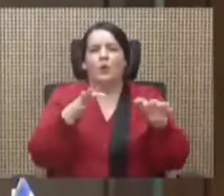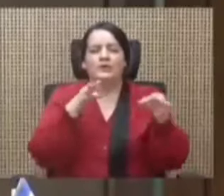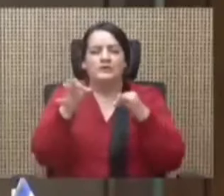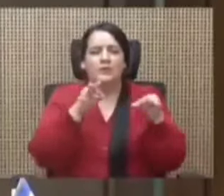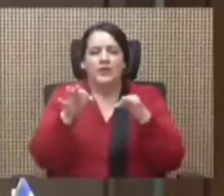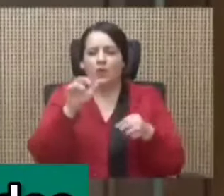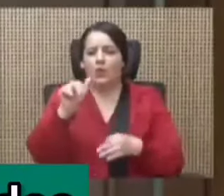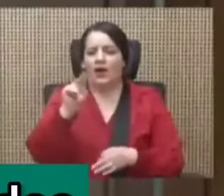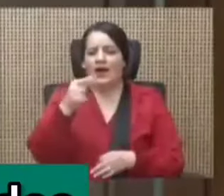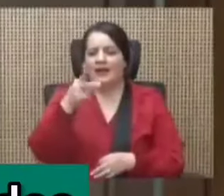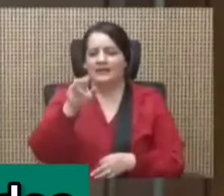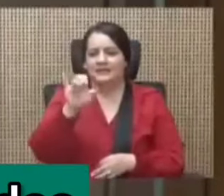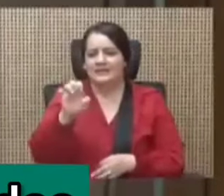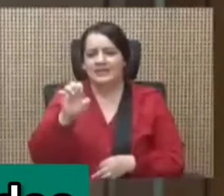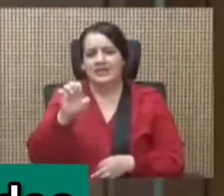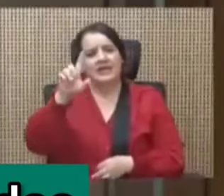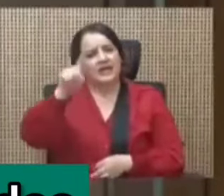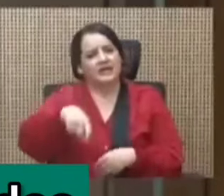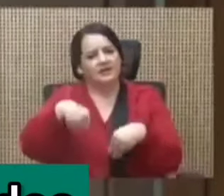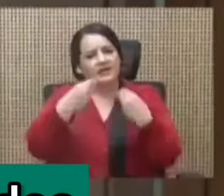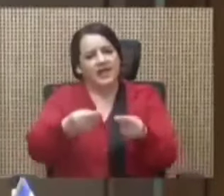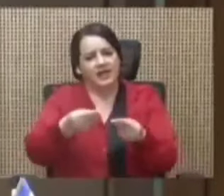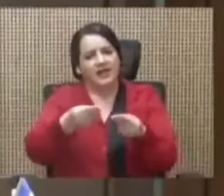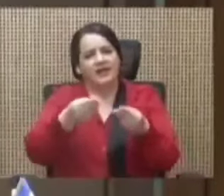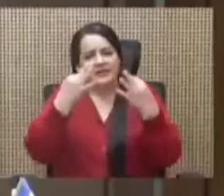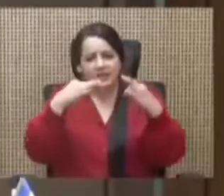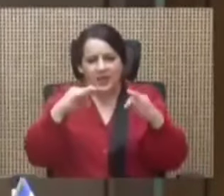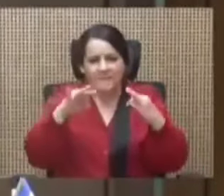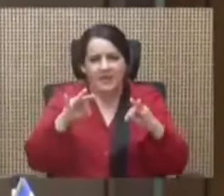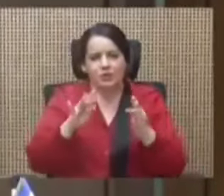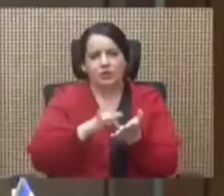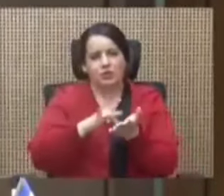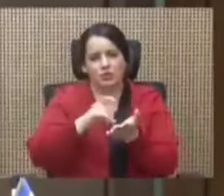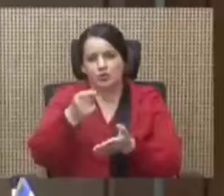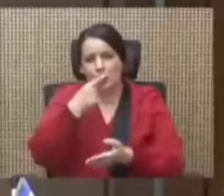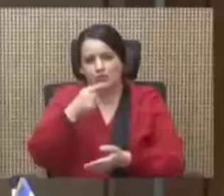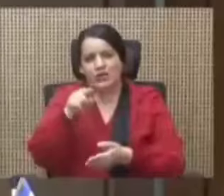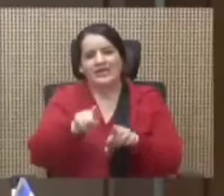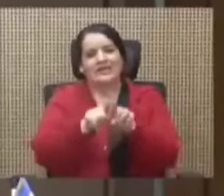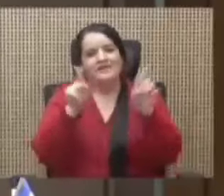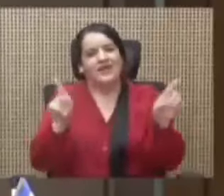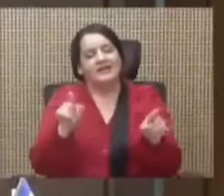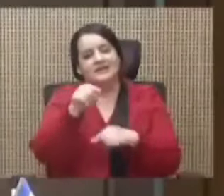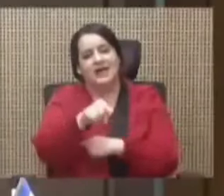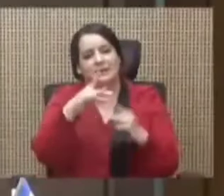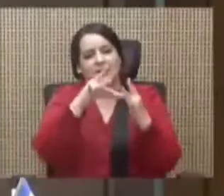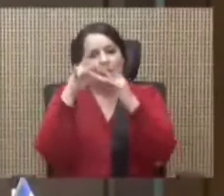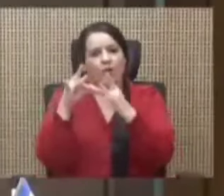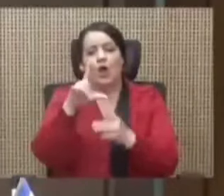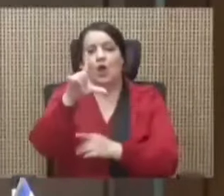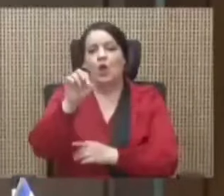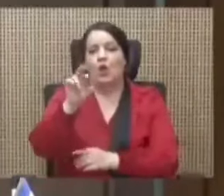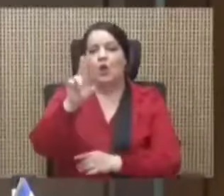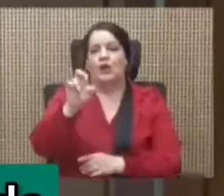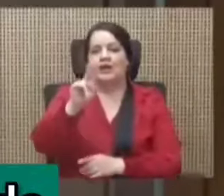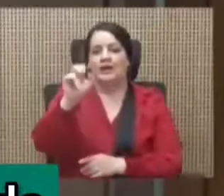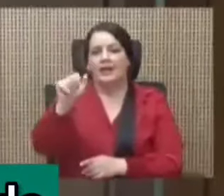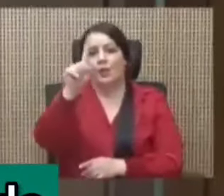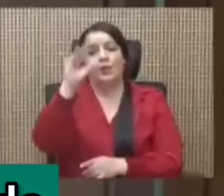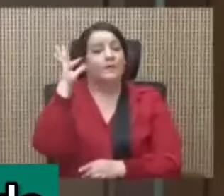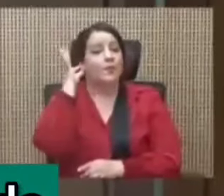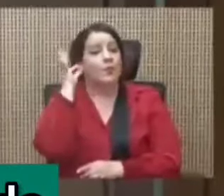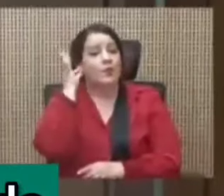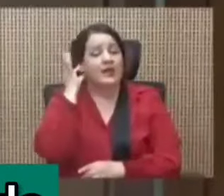cuando usted dice que hay que darles tratamientos diferenciados y particulares a esta población, a doña Lorena, una señora de Atenas, que